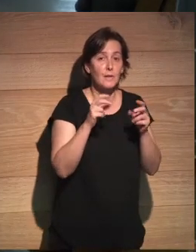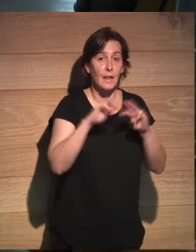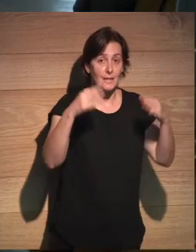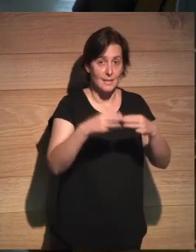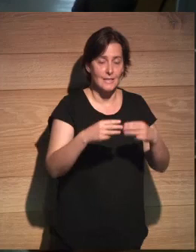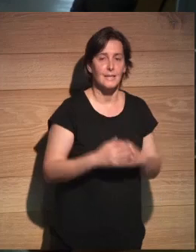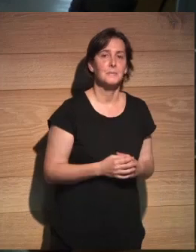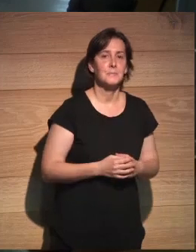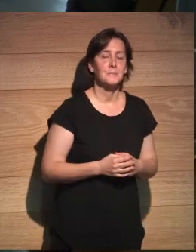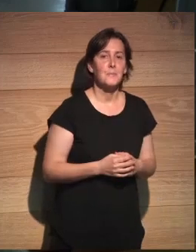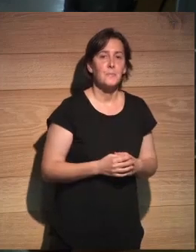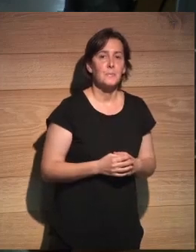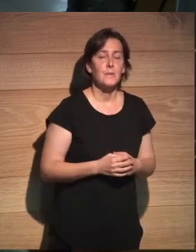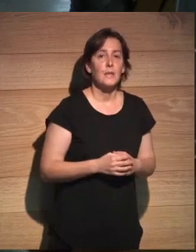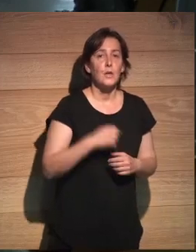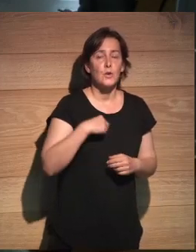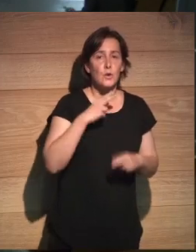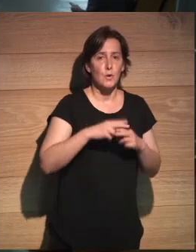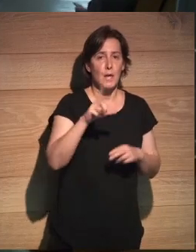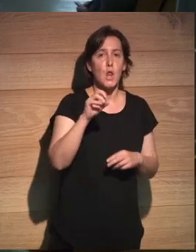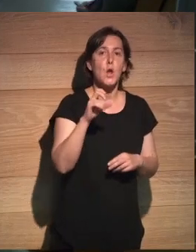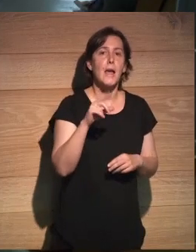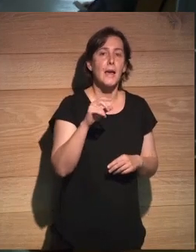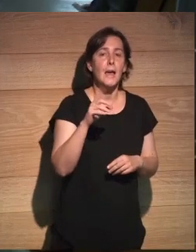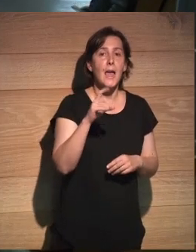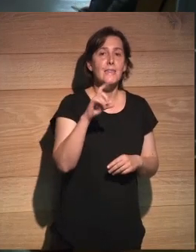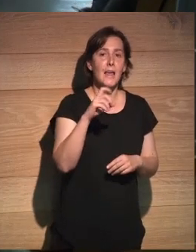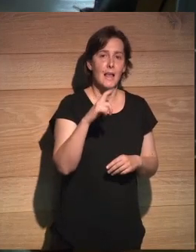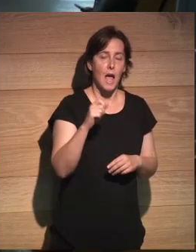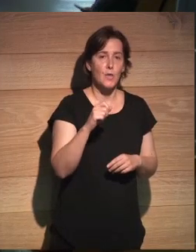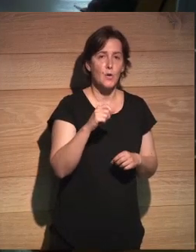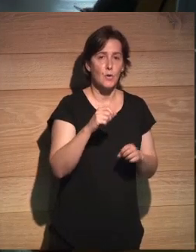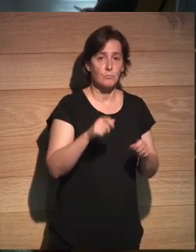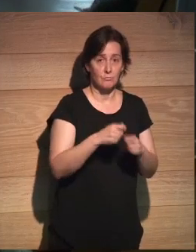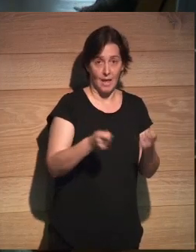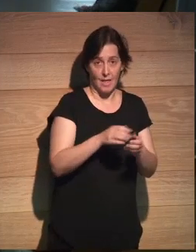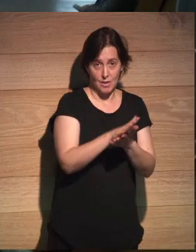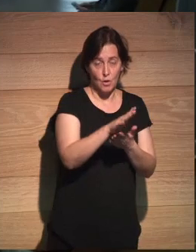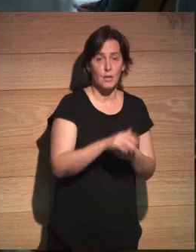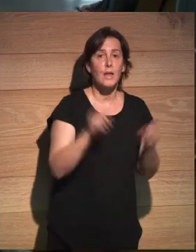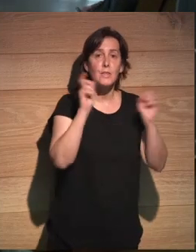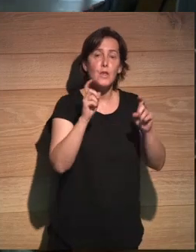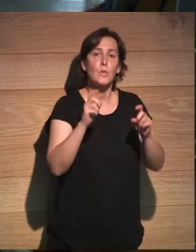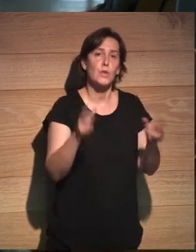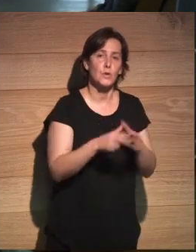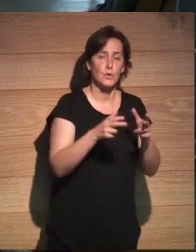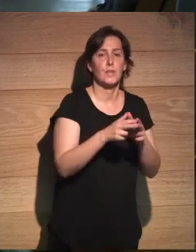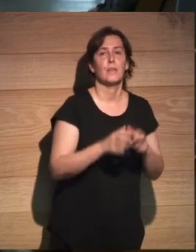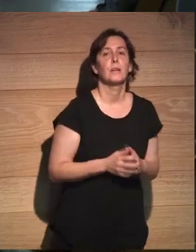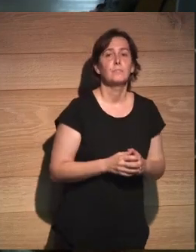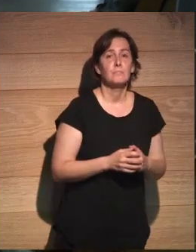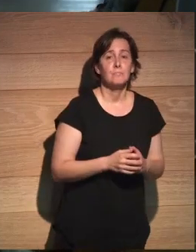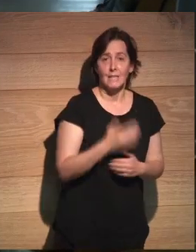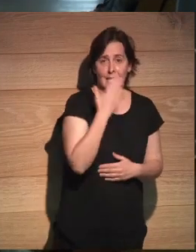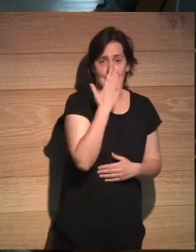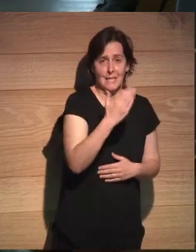streaming. Soy Lola Delgado, soy editora de Educación y Sociedad en The Conversation España y confieso que me